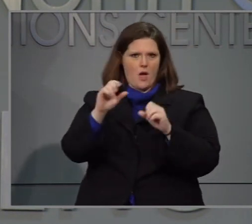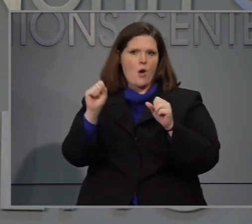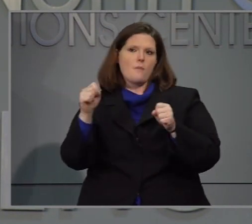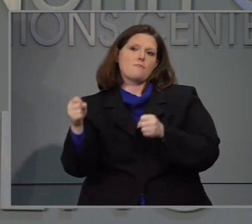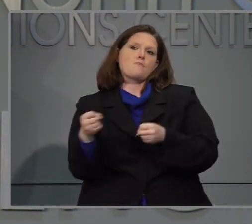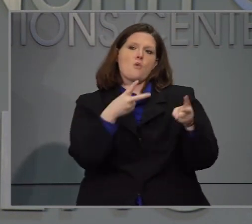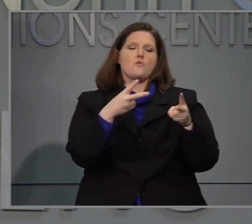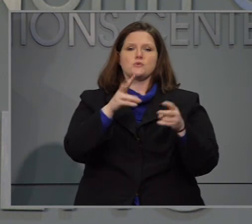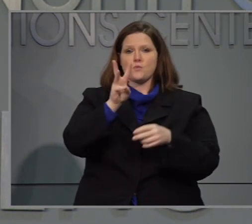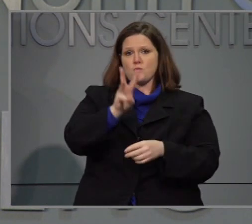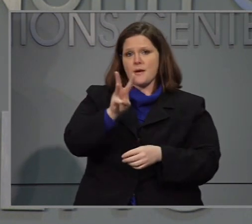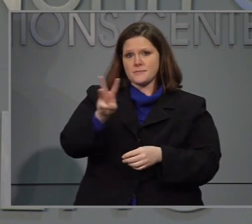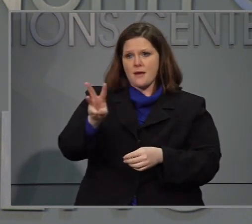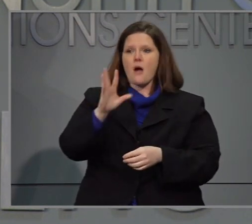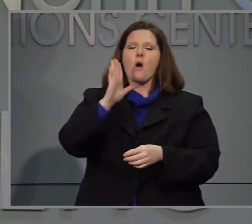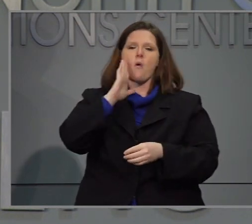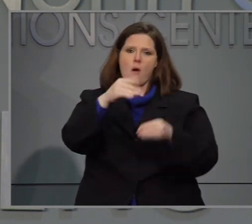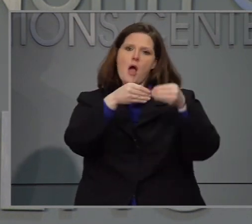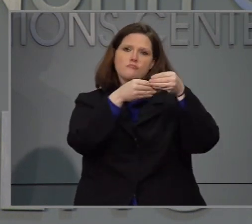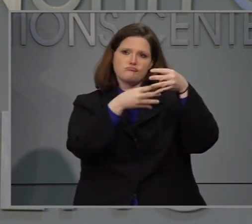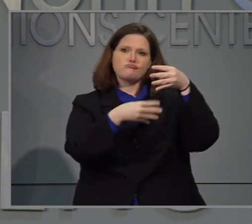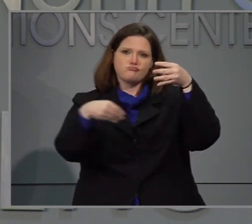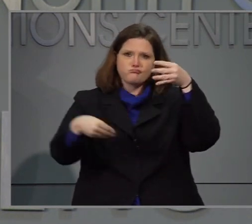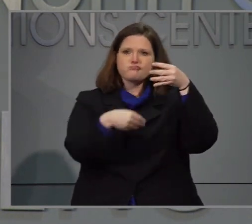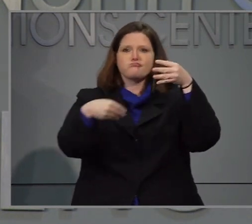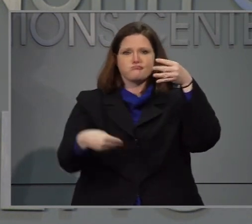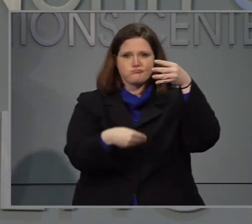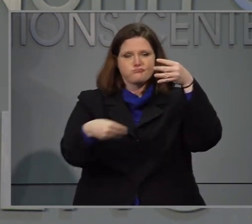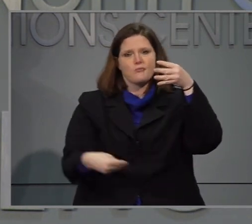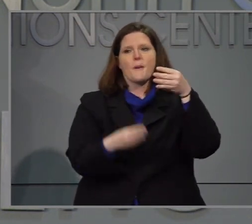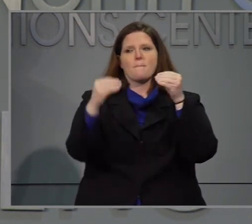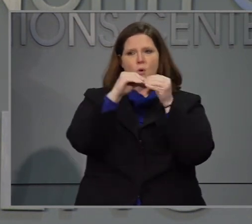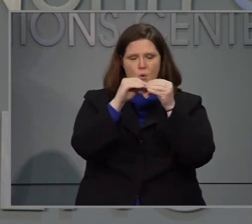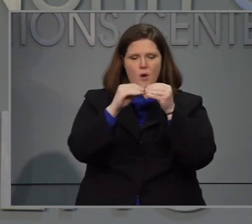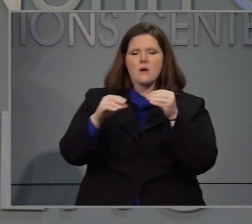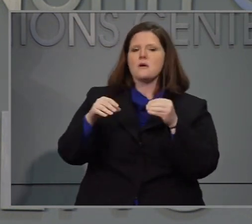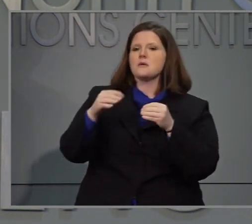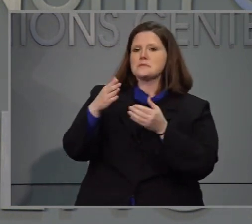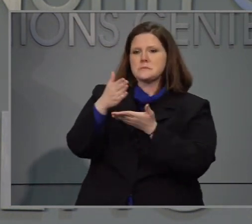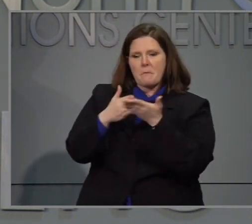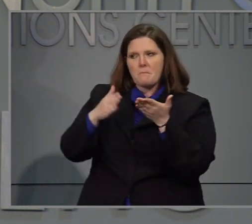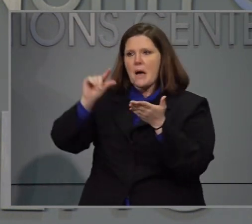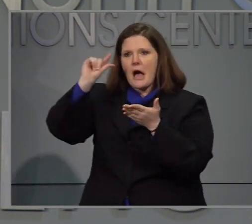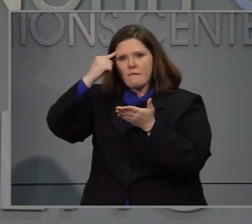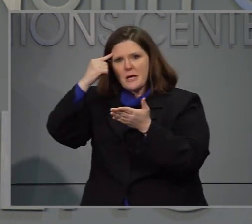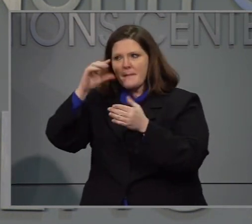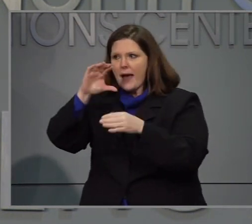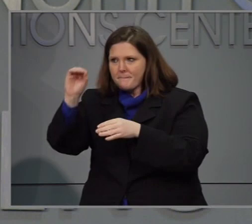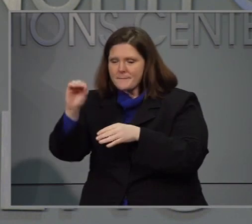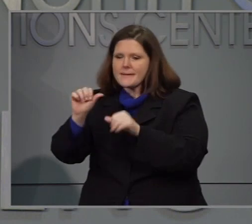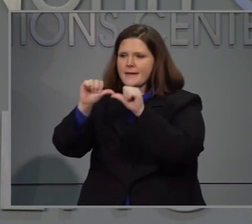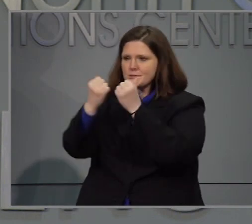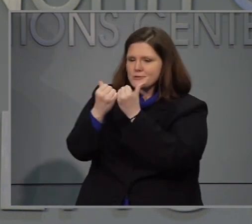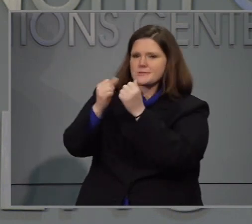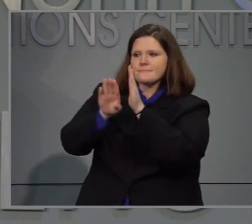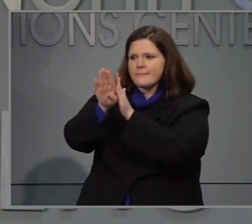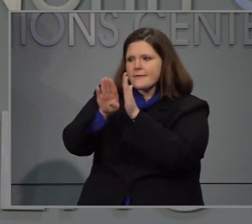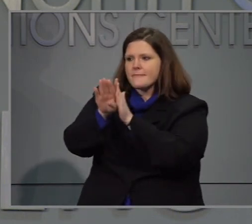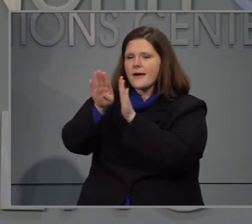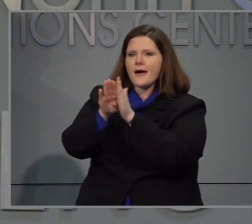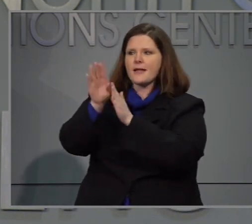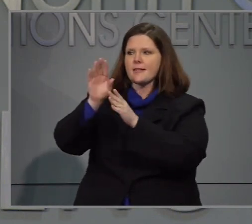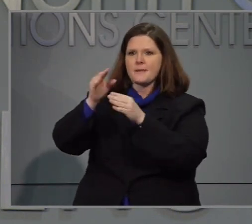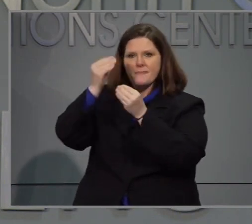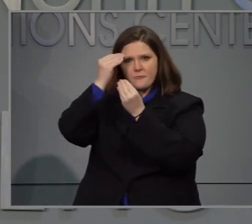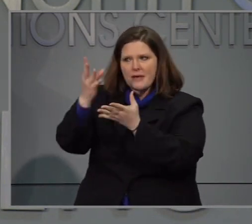del portal de los grandes. Y vamos a seguir expandiendo esta información para los gobiernos locales y organizaciones